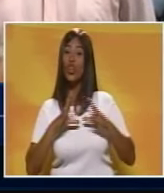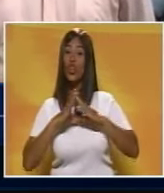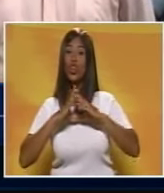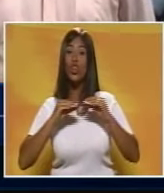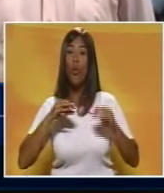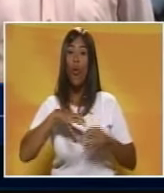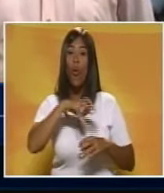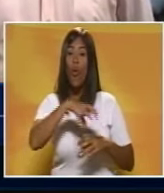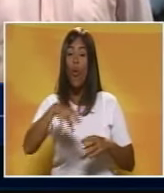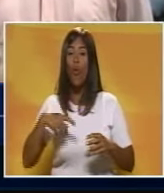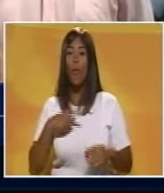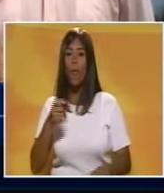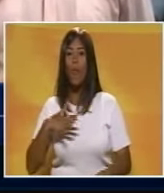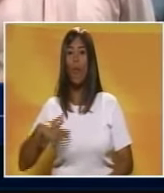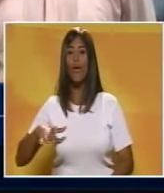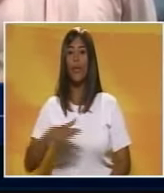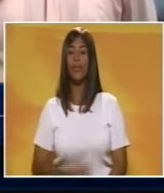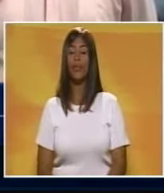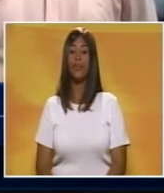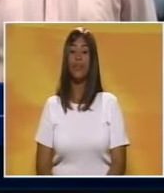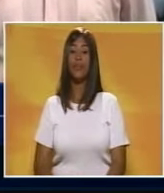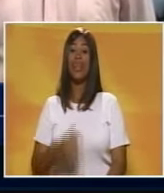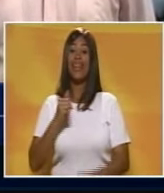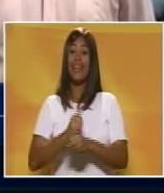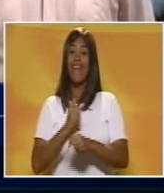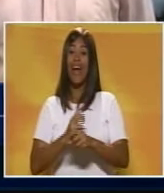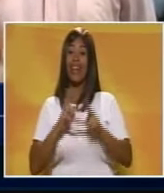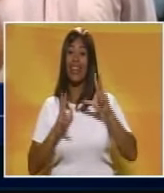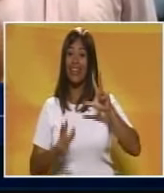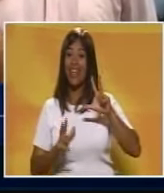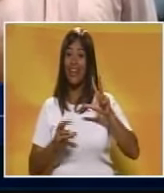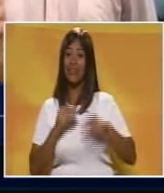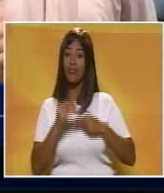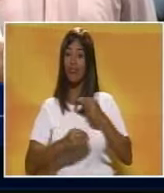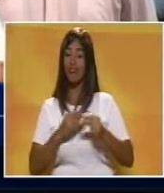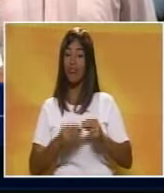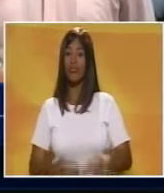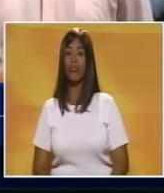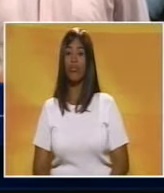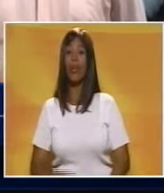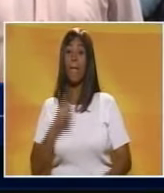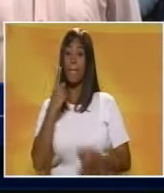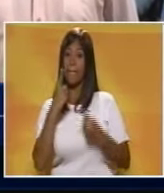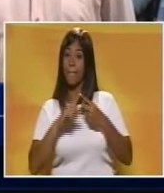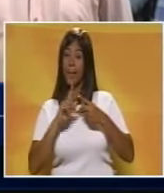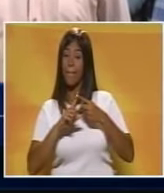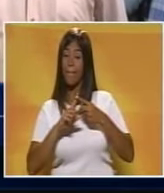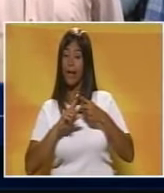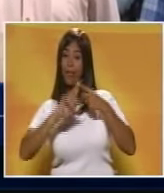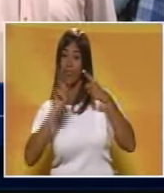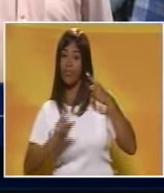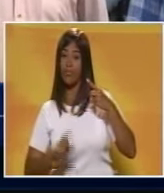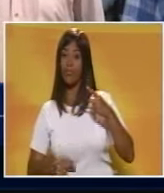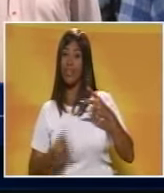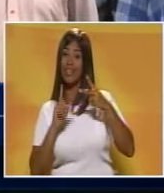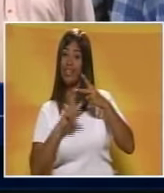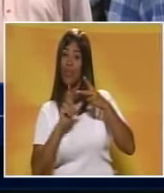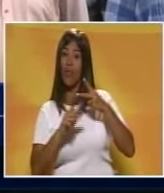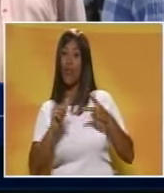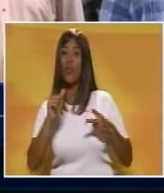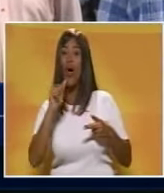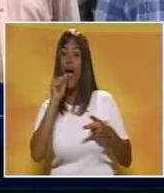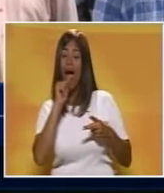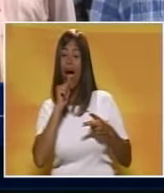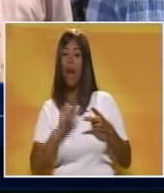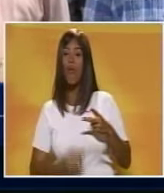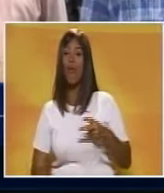a todo nuestro pueblo. Estamos trabajando en 3 grandes temas. El tema, por supuesto, eléctrico, el tema de servicio del agua,